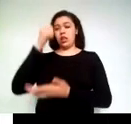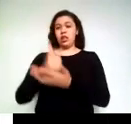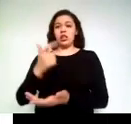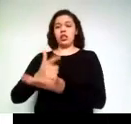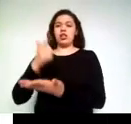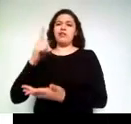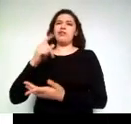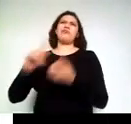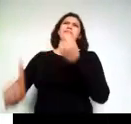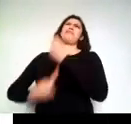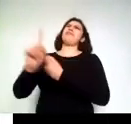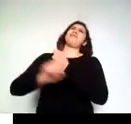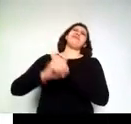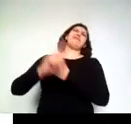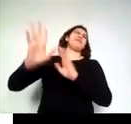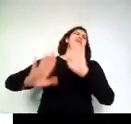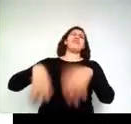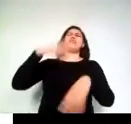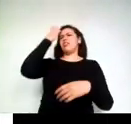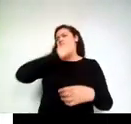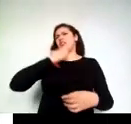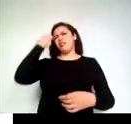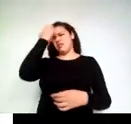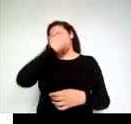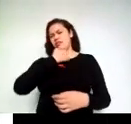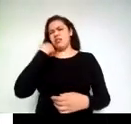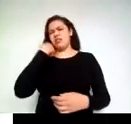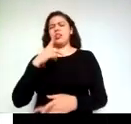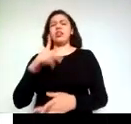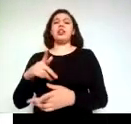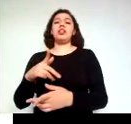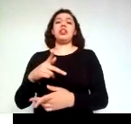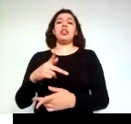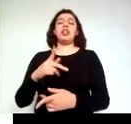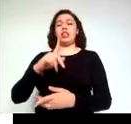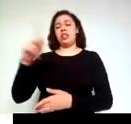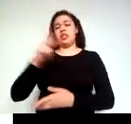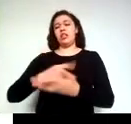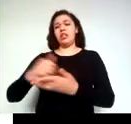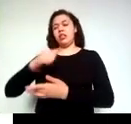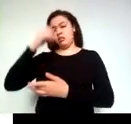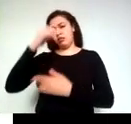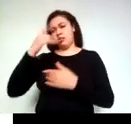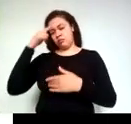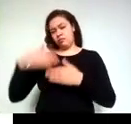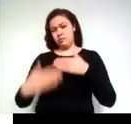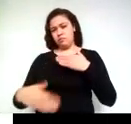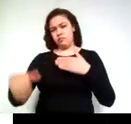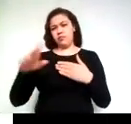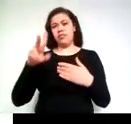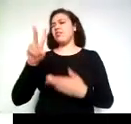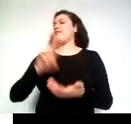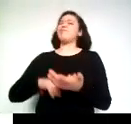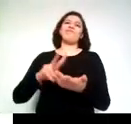meter en problemas de evaluar los factores de riesgo psicosocial y el entorno organizacional. No, eso no se vale, ¿no? Si